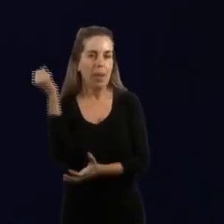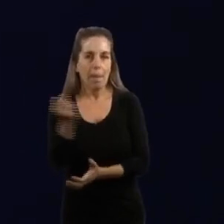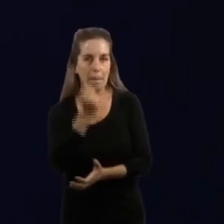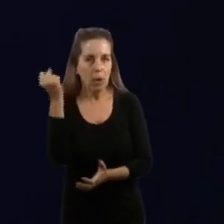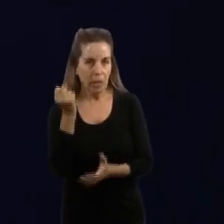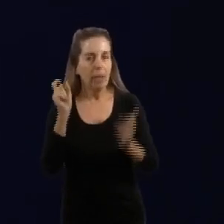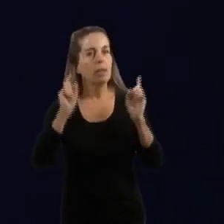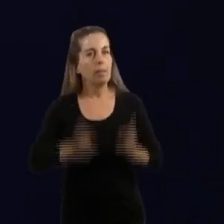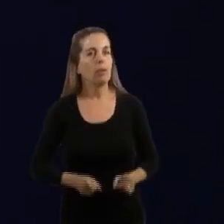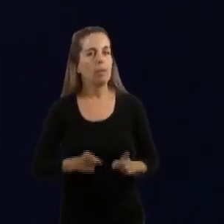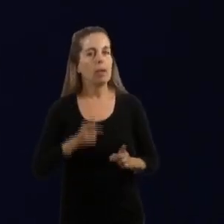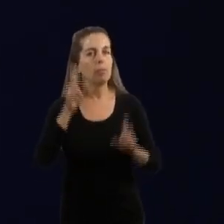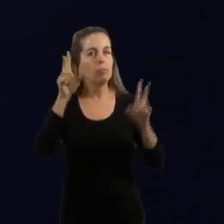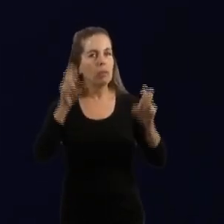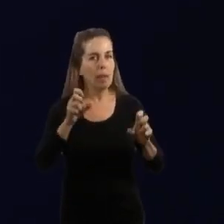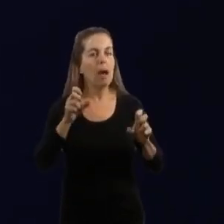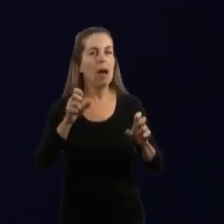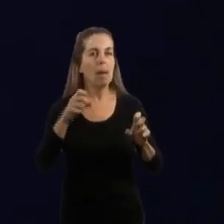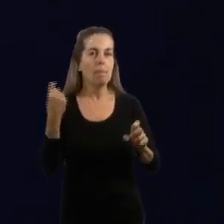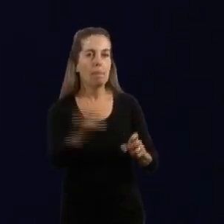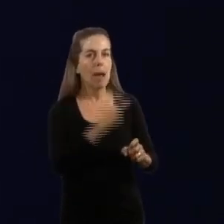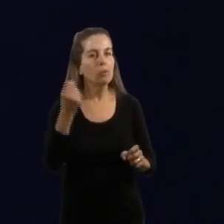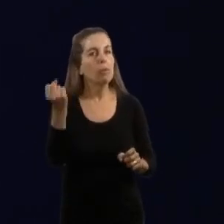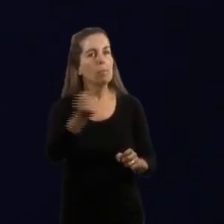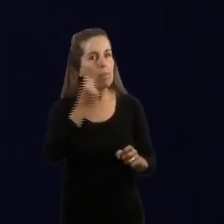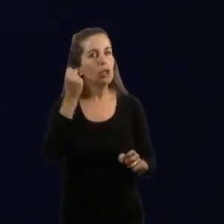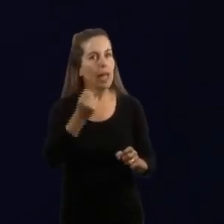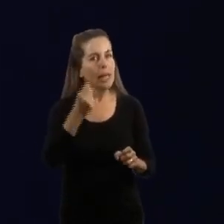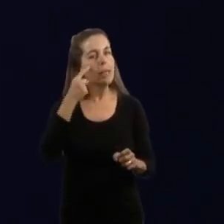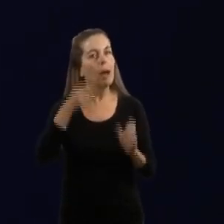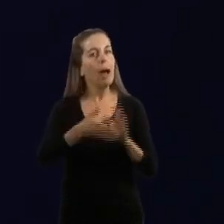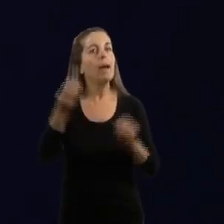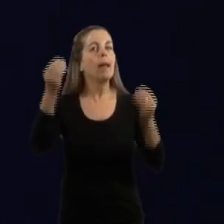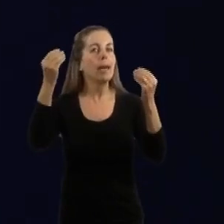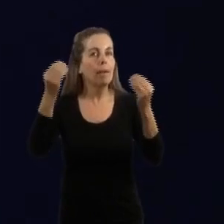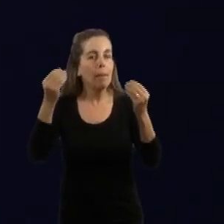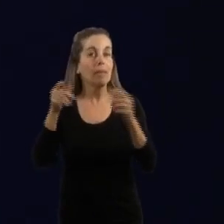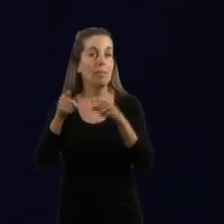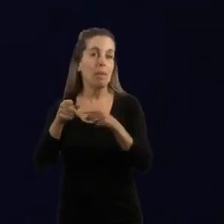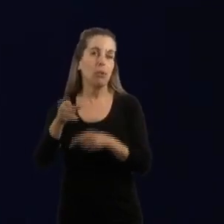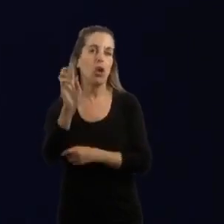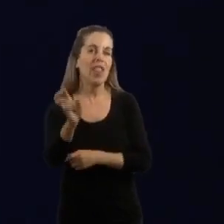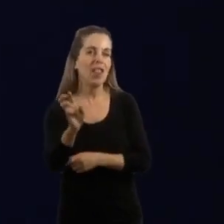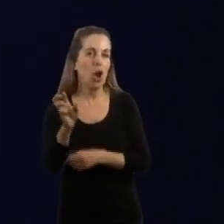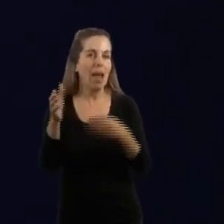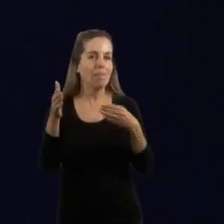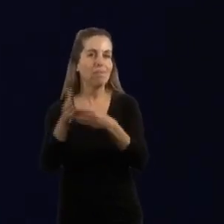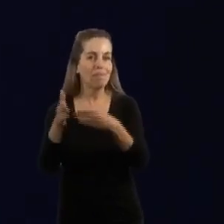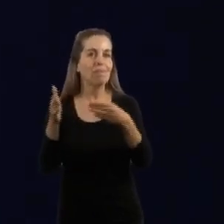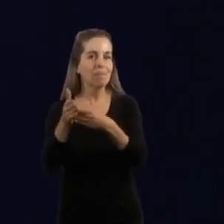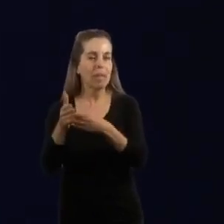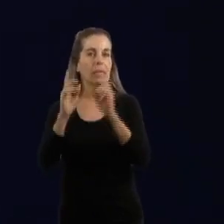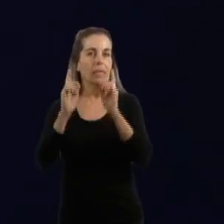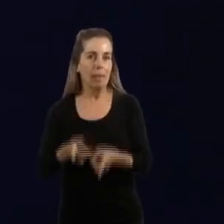tema también que va a marcar el fin de una de las restricciones más grandes que ha tenido